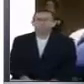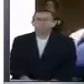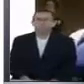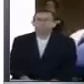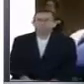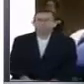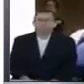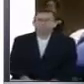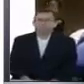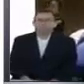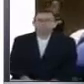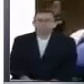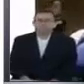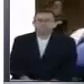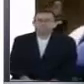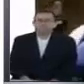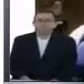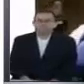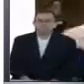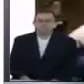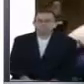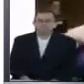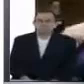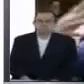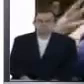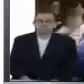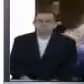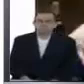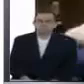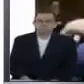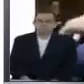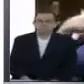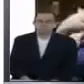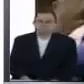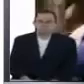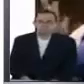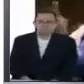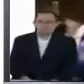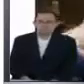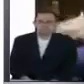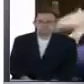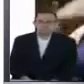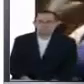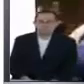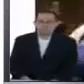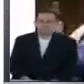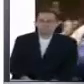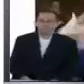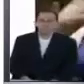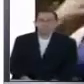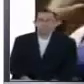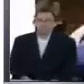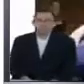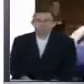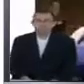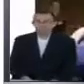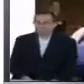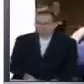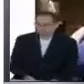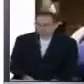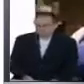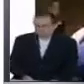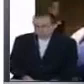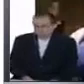Habla en español. Esta mujer entregó el corazón a Jesucristo. Ah, sí, poquito,